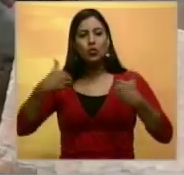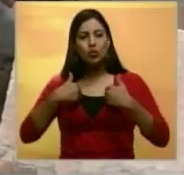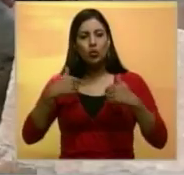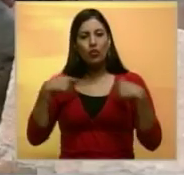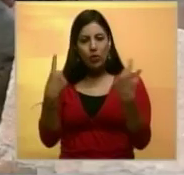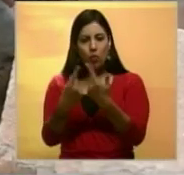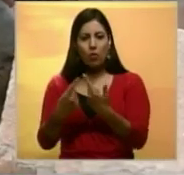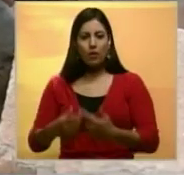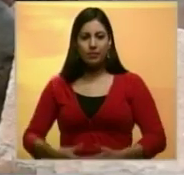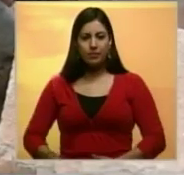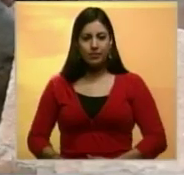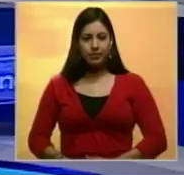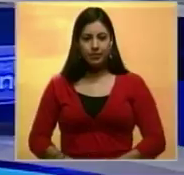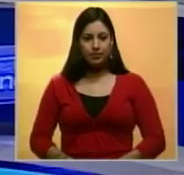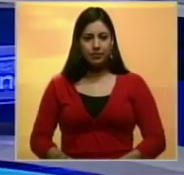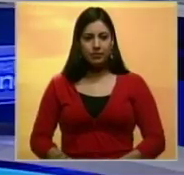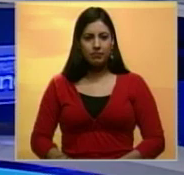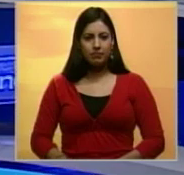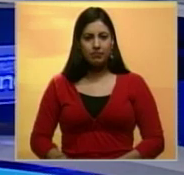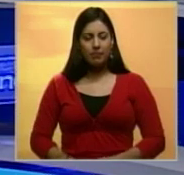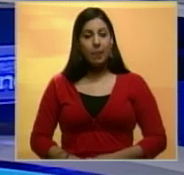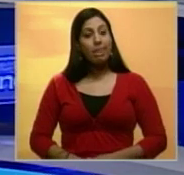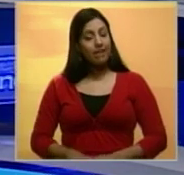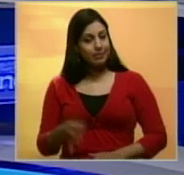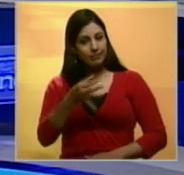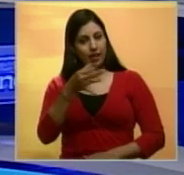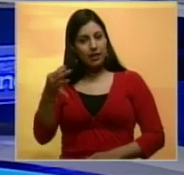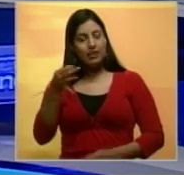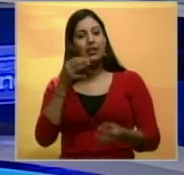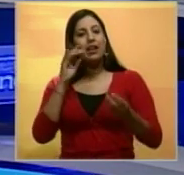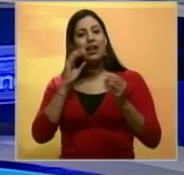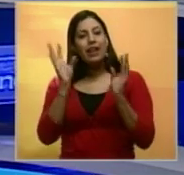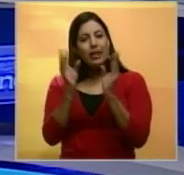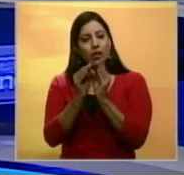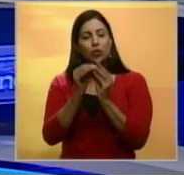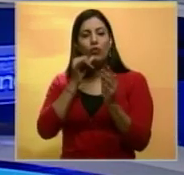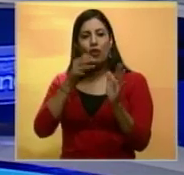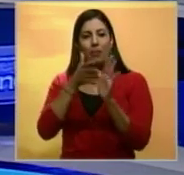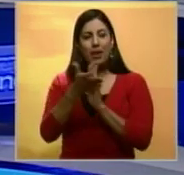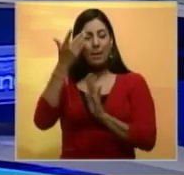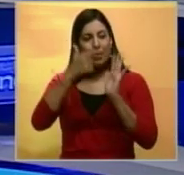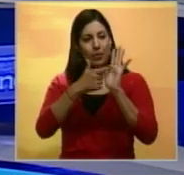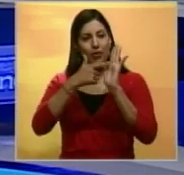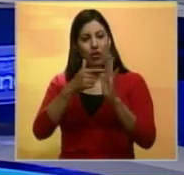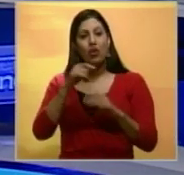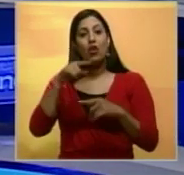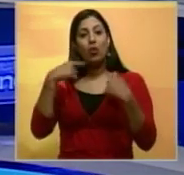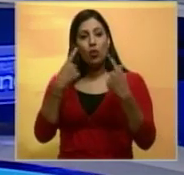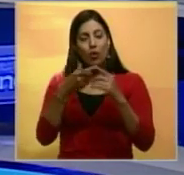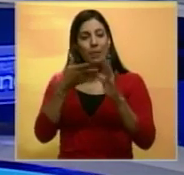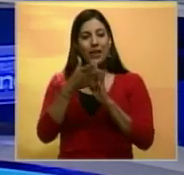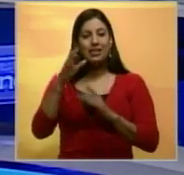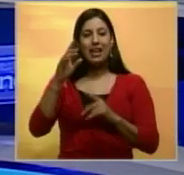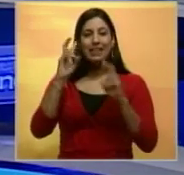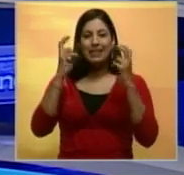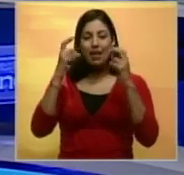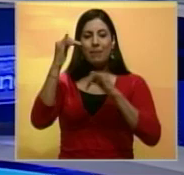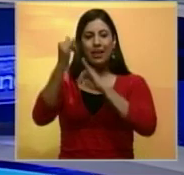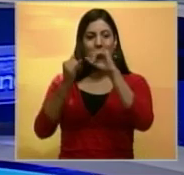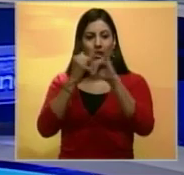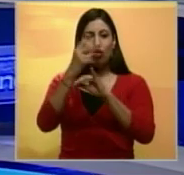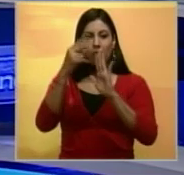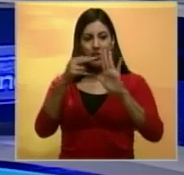las localidades. Un excelente recuento que nos presentaron Nelcy y Manuel de todo lo que sucedió en materia internacional